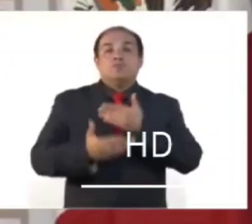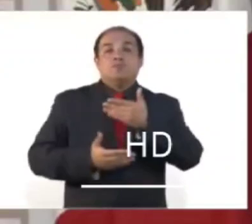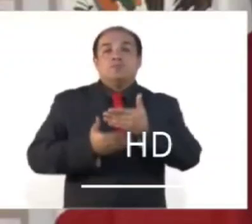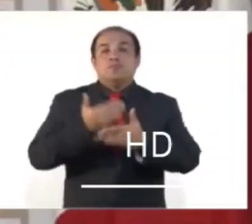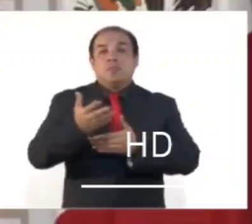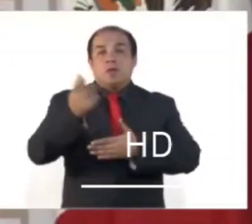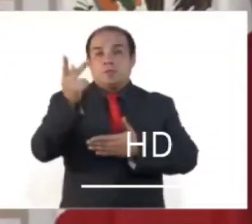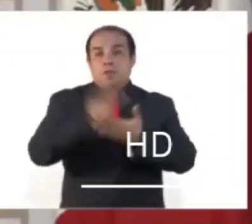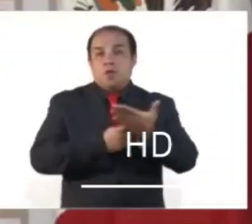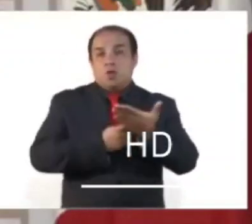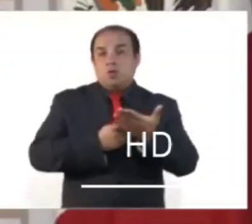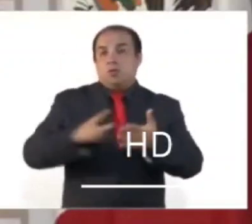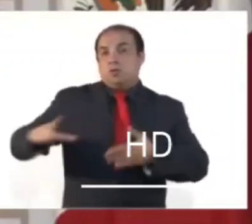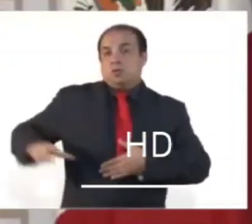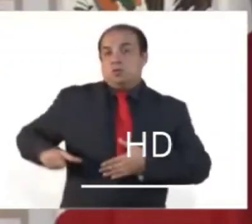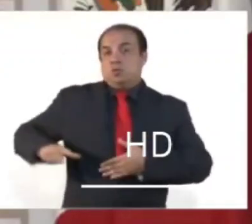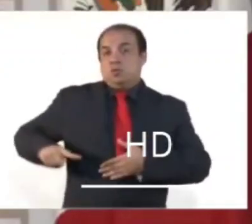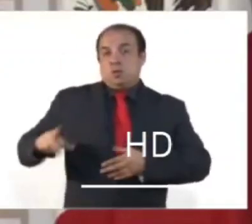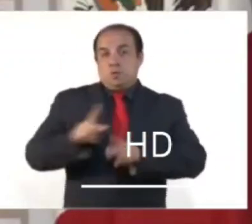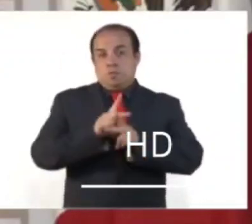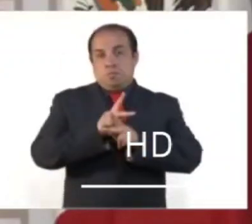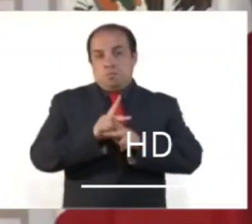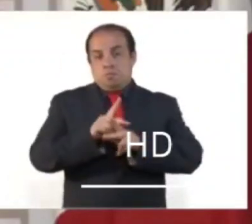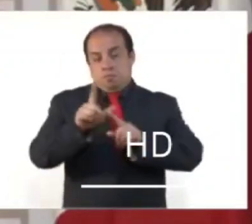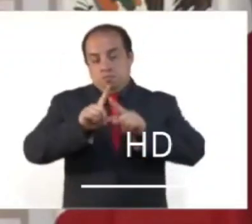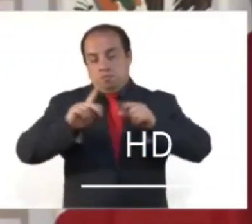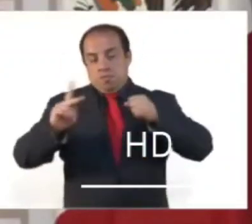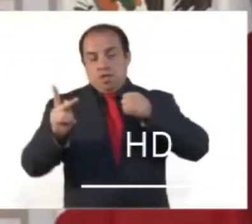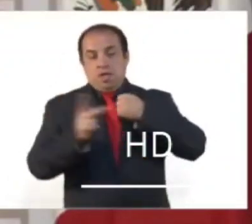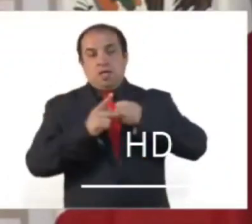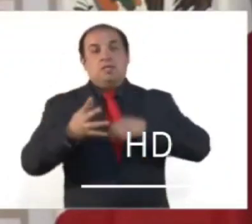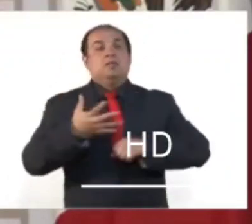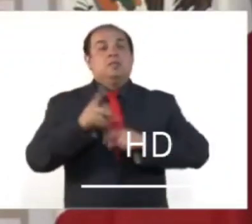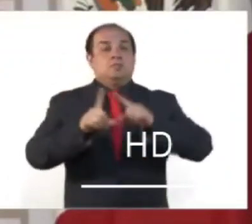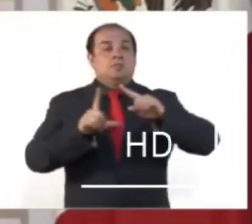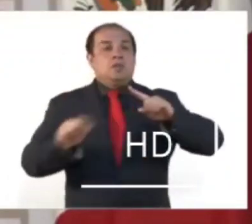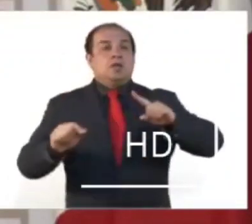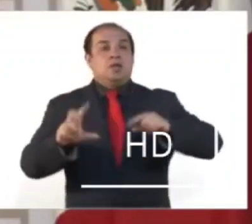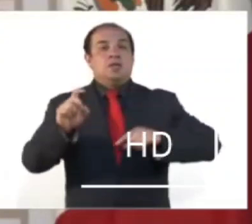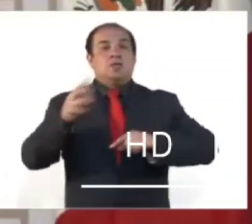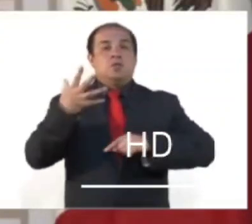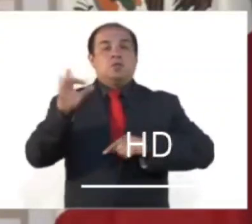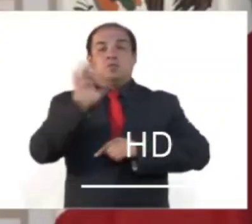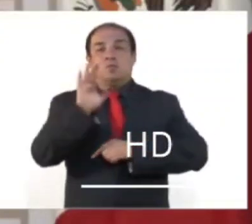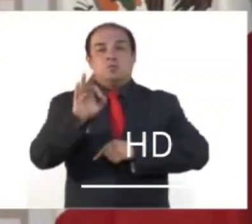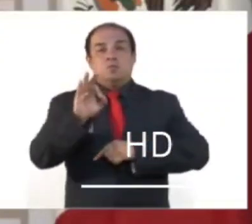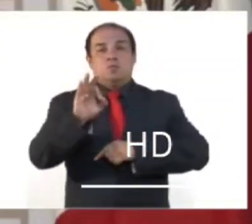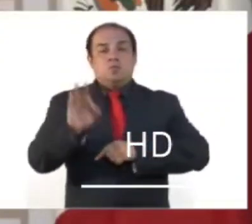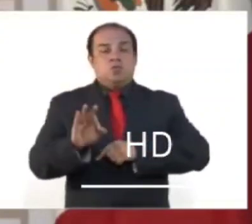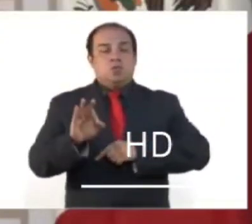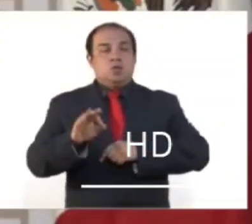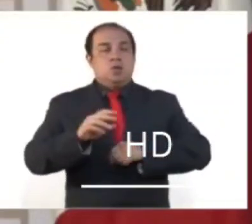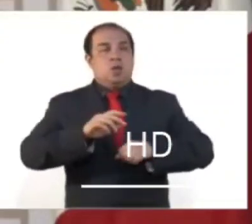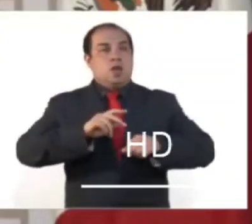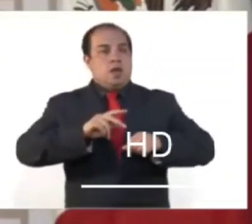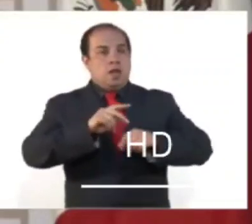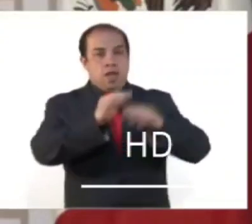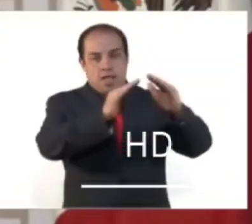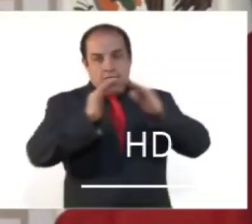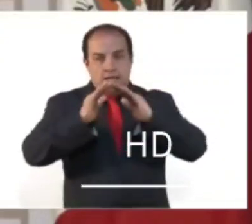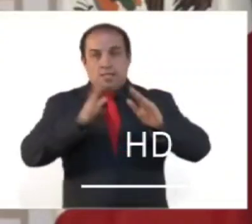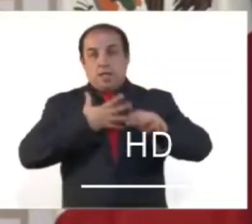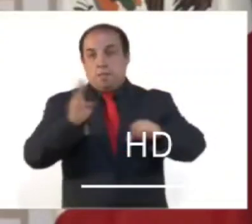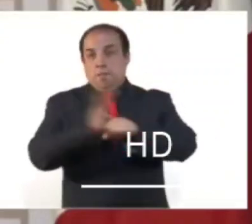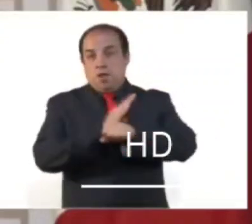momento de los programas sociales en el país. 34% de los hogares son beneficiados por algún tipo de programa